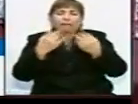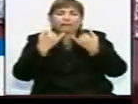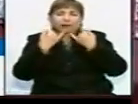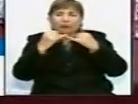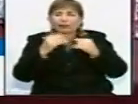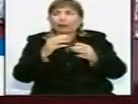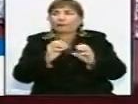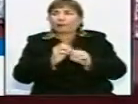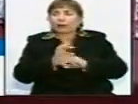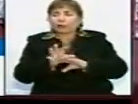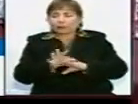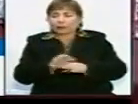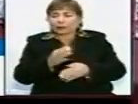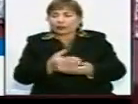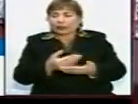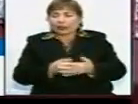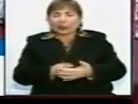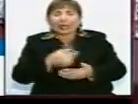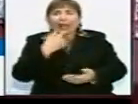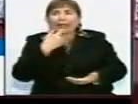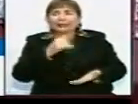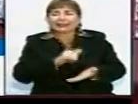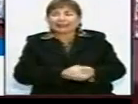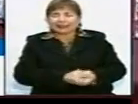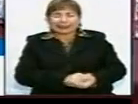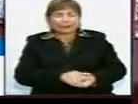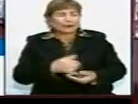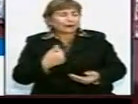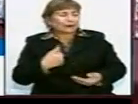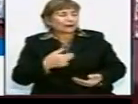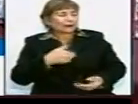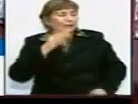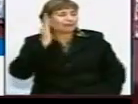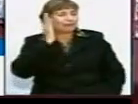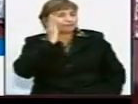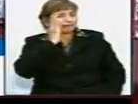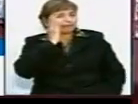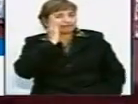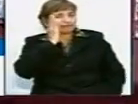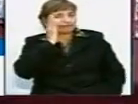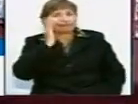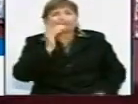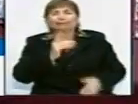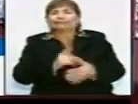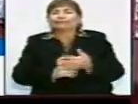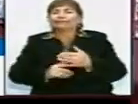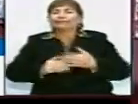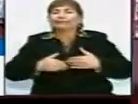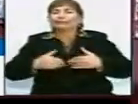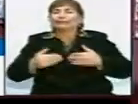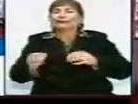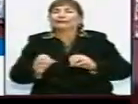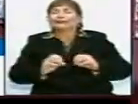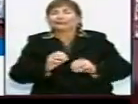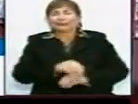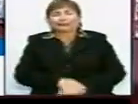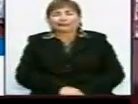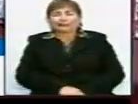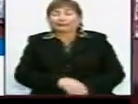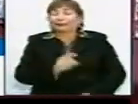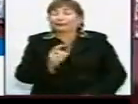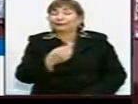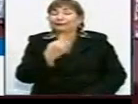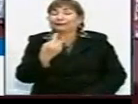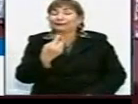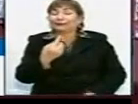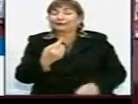ese cruce de informaciones hace que nosotros podamos conocer qué cosa es lo que puede haber y el cruce de información que no solamente